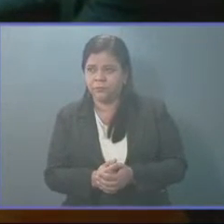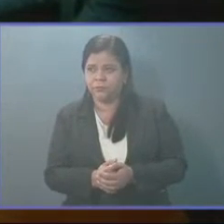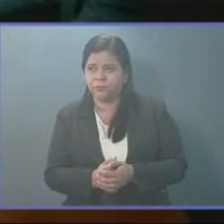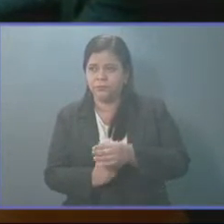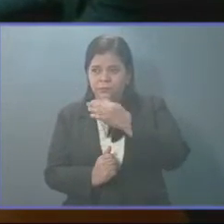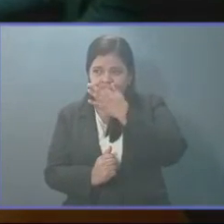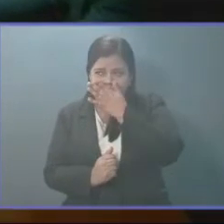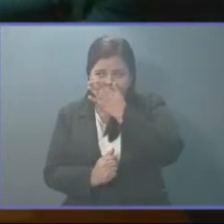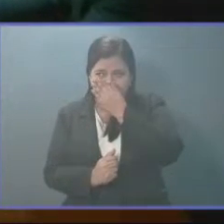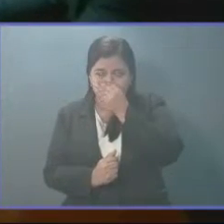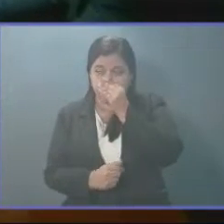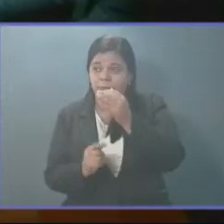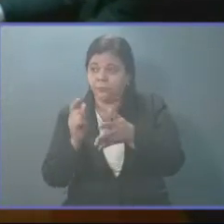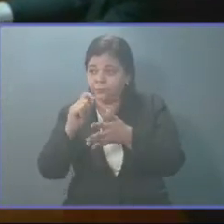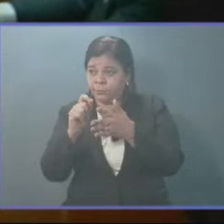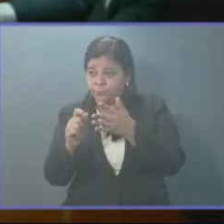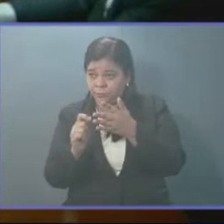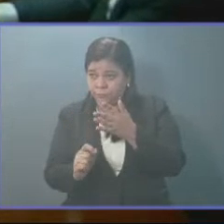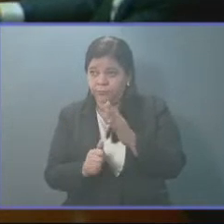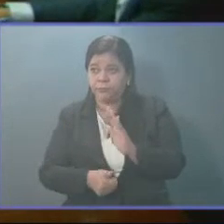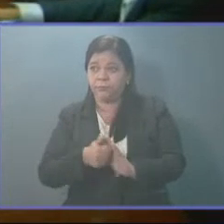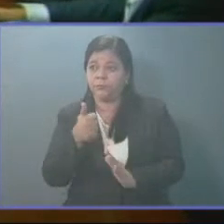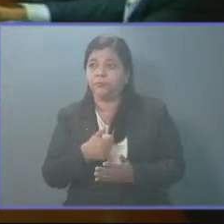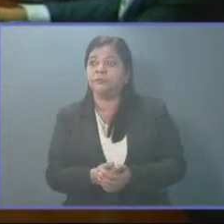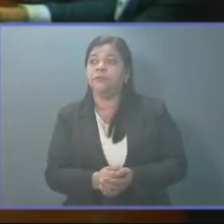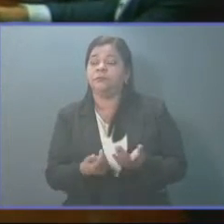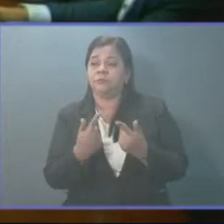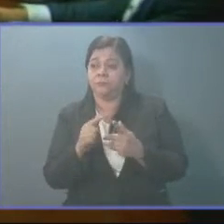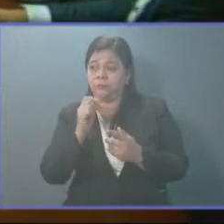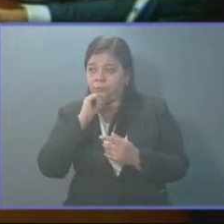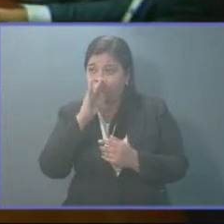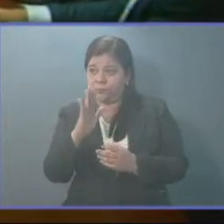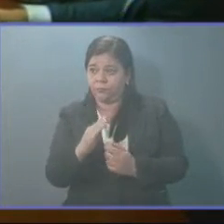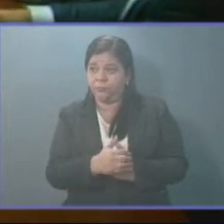El 12 principio de irrenunciabilidad deberá eliminarse.